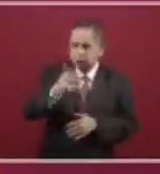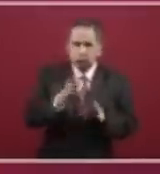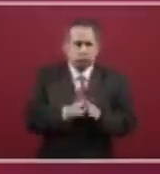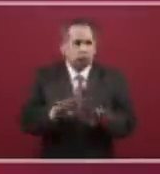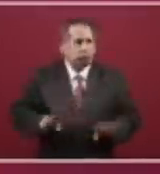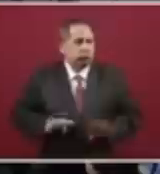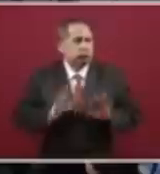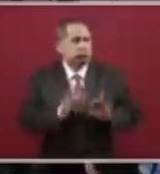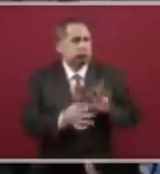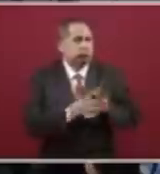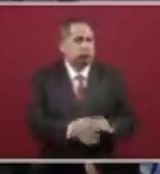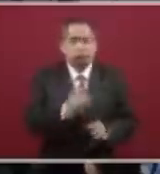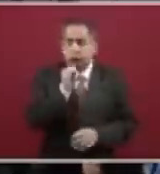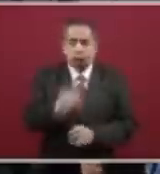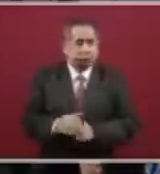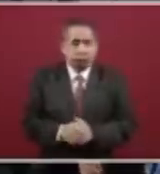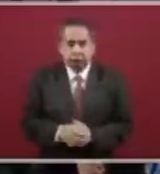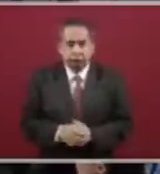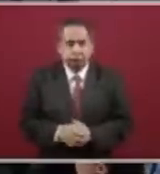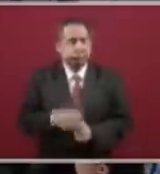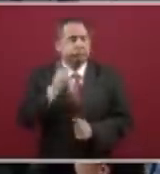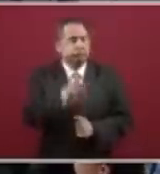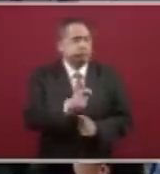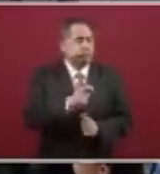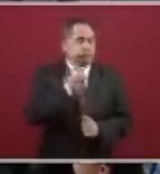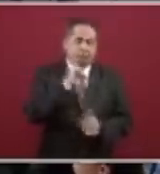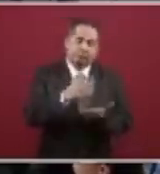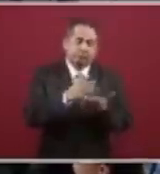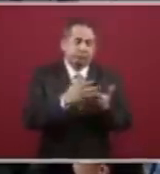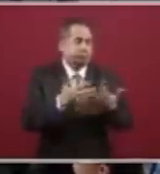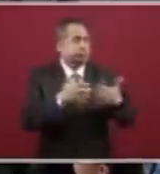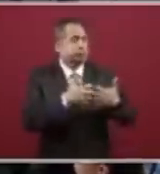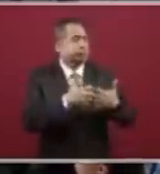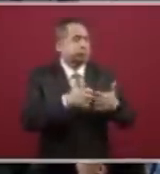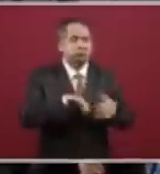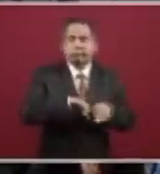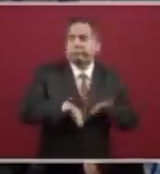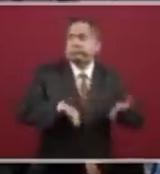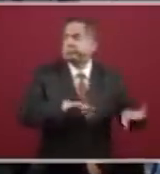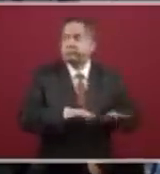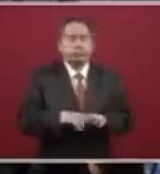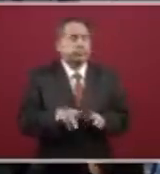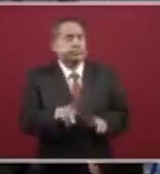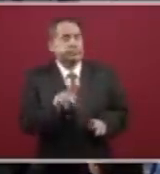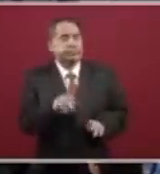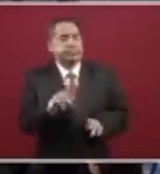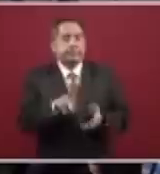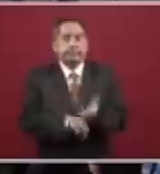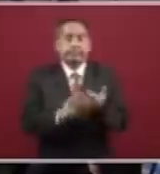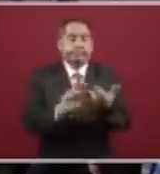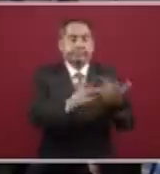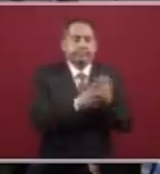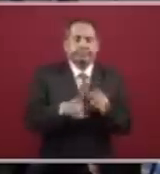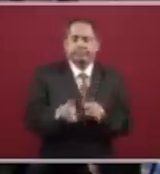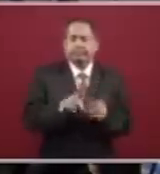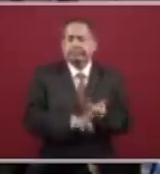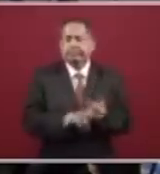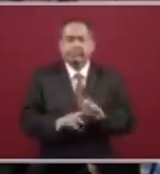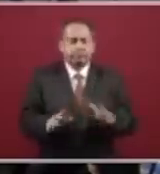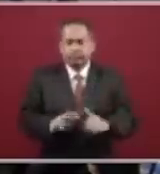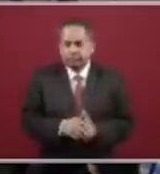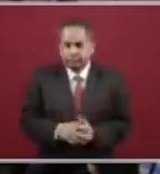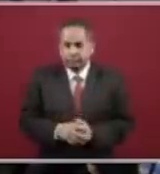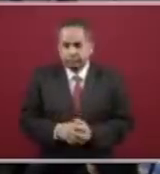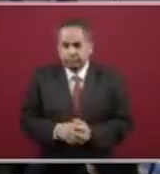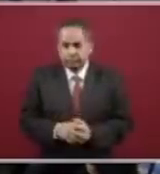bien se buscó fragmentar las obras para ocultar y disimular los impactos impacto